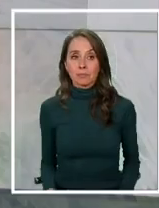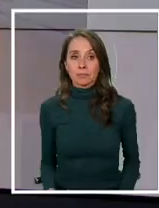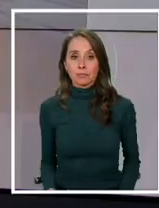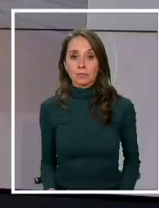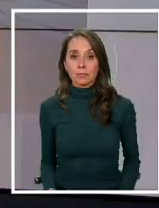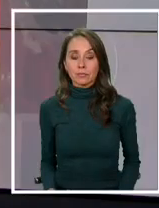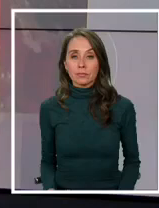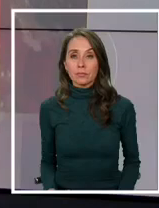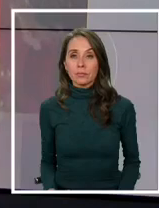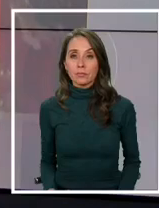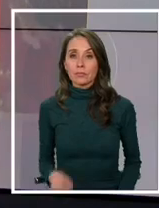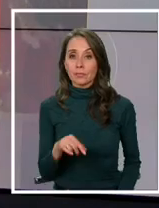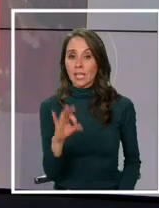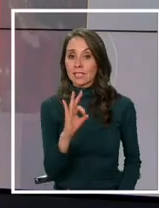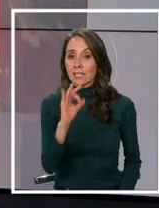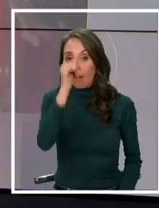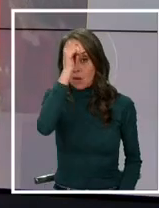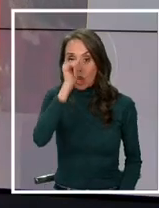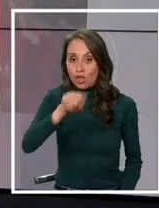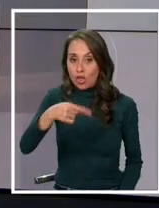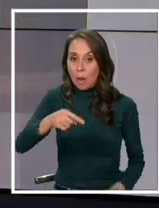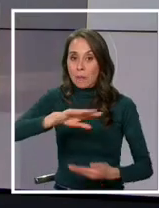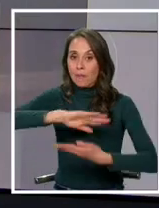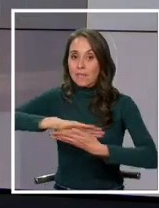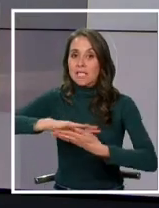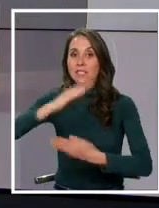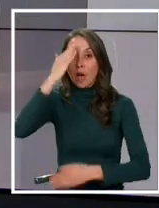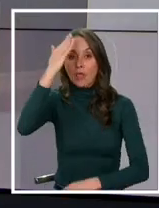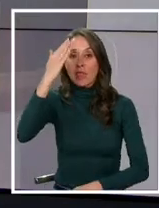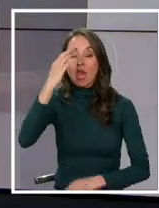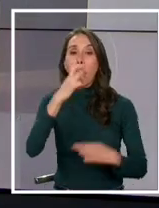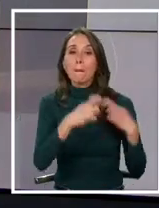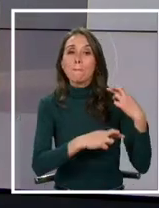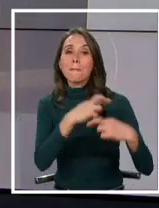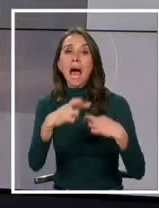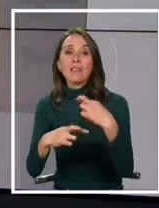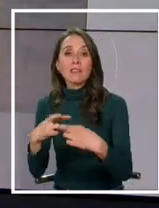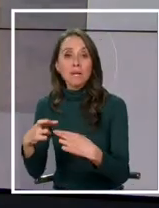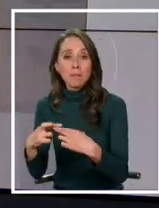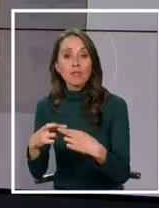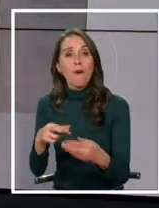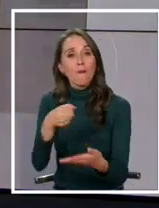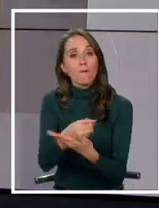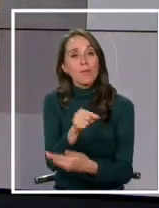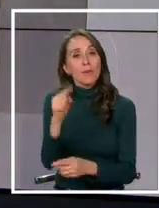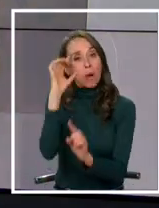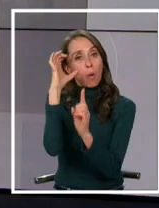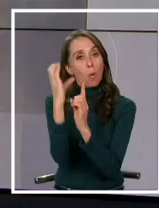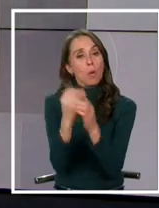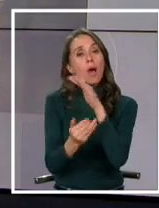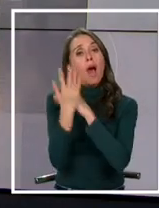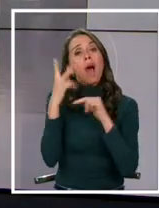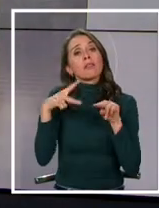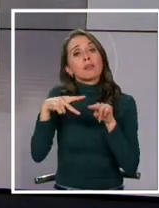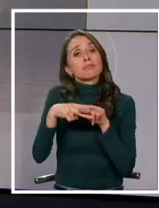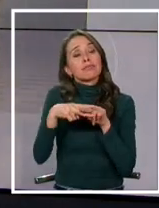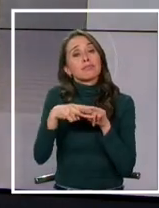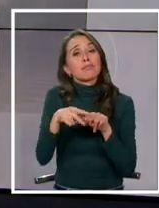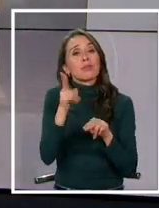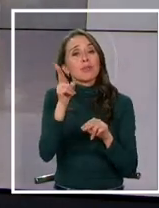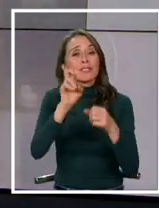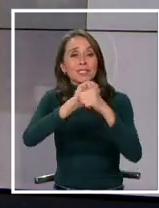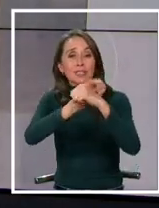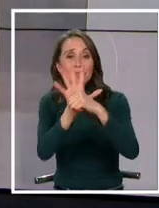zona este sábado y domingo se festeja el Día de los patrimonios un fin de semana cultural que se había interrumpido por las restricciones de la